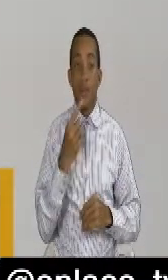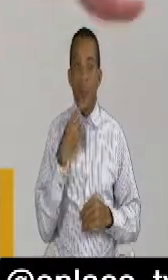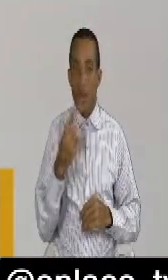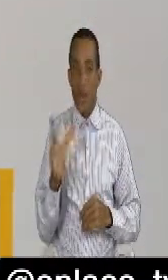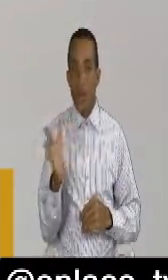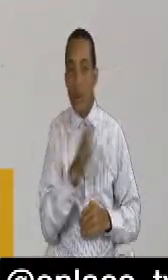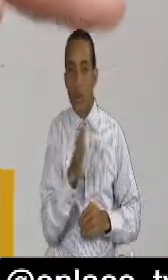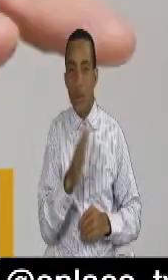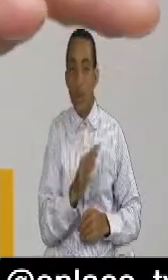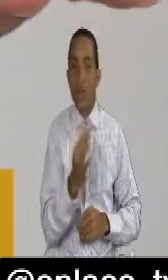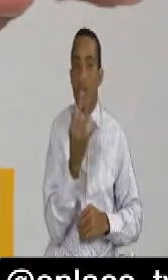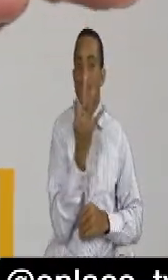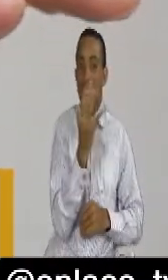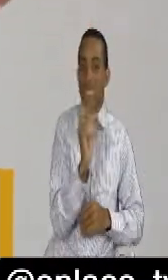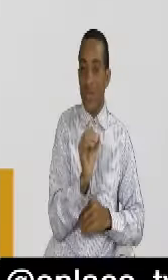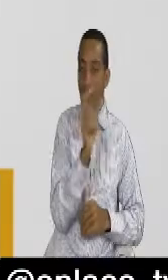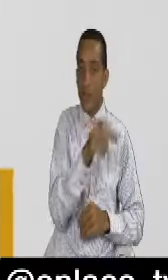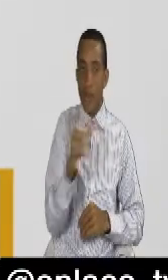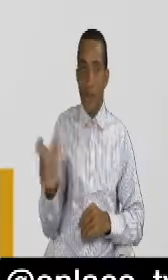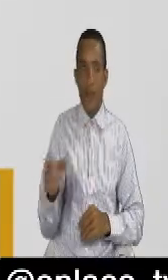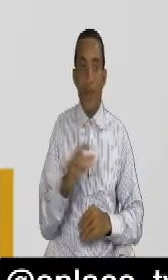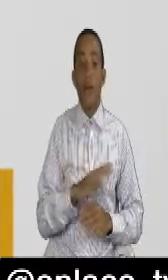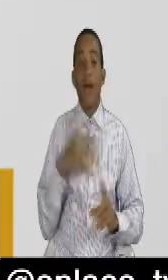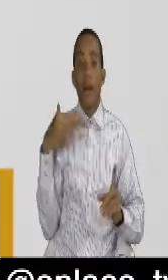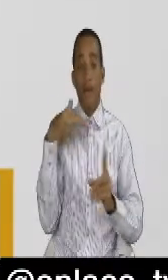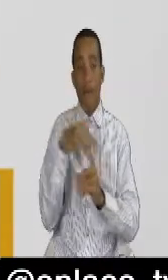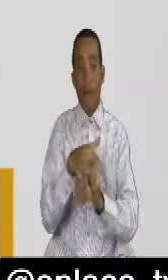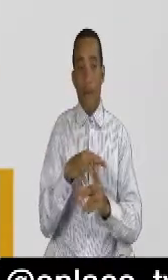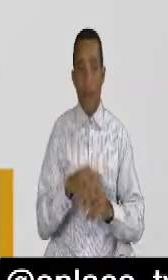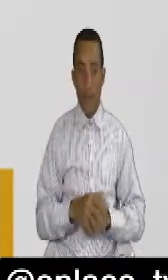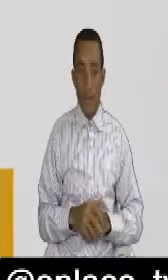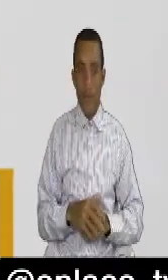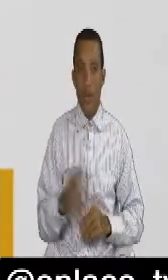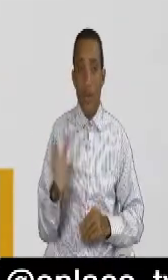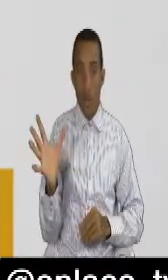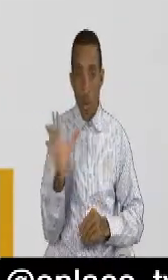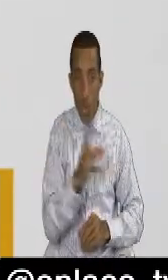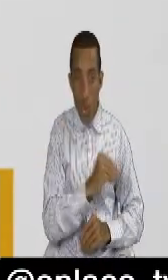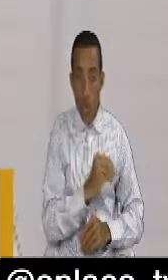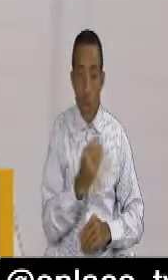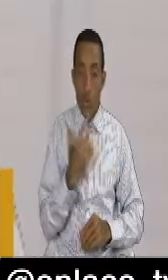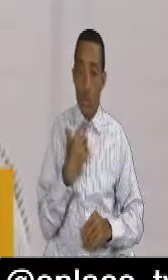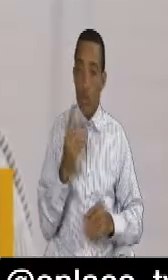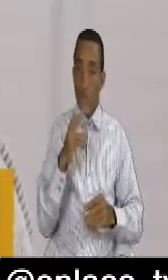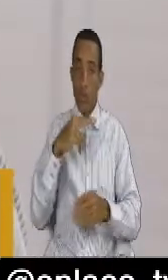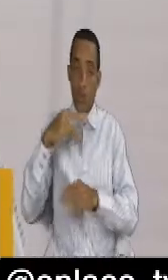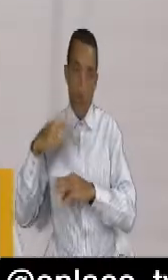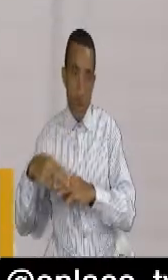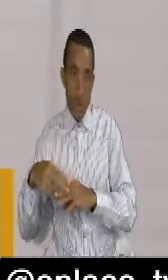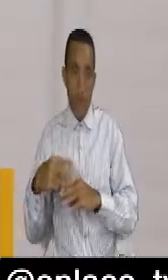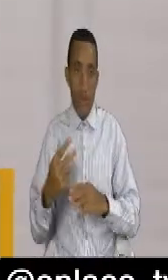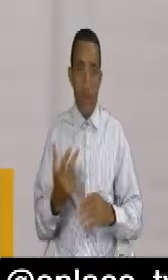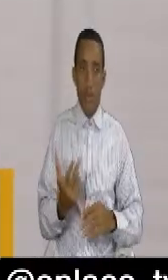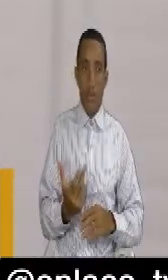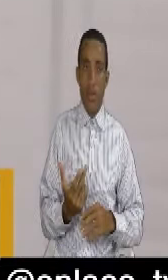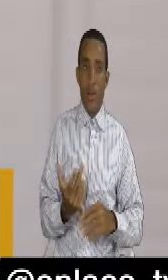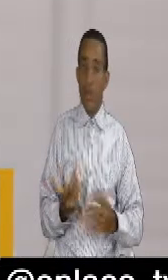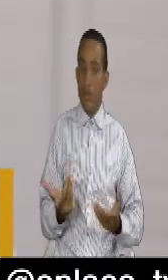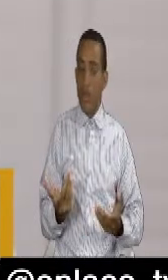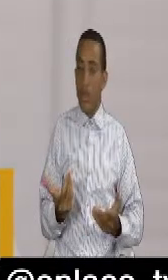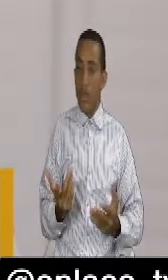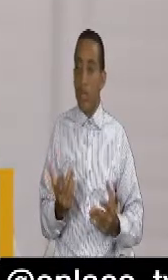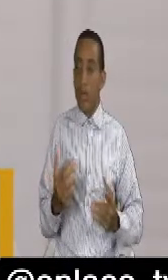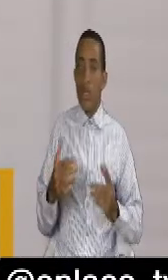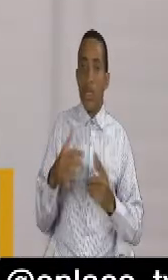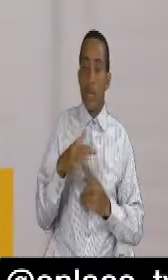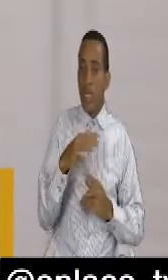de 30.000 usuarios los afectados, sin embargo, de estos, no todos son pacientes. Y no sobre ello se va a generar la expectativa de